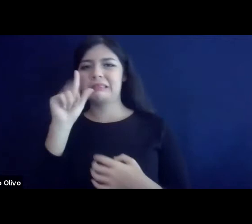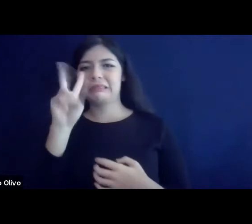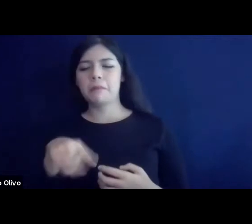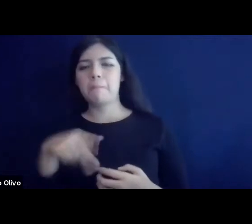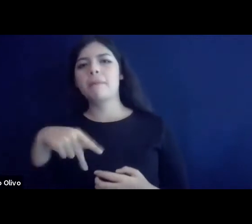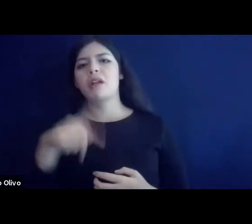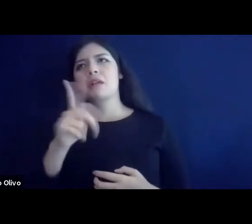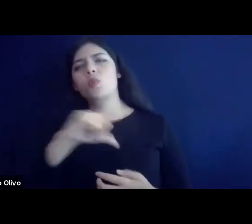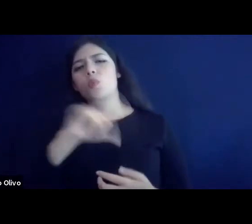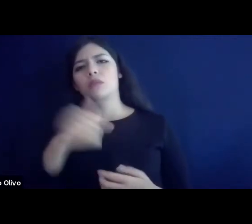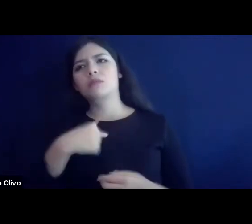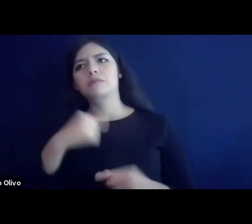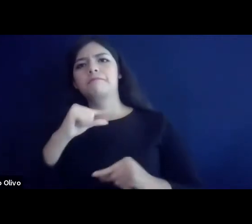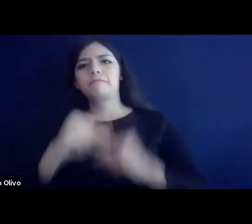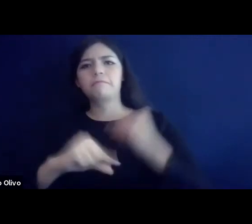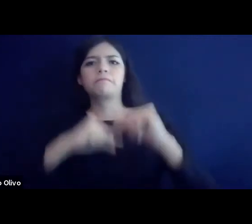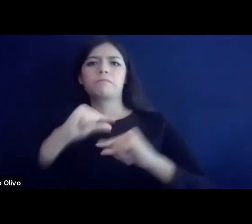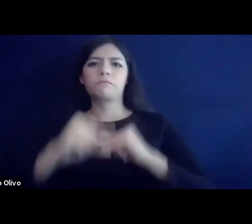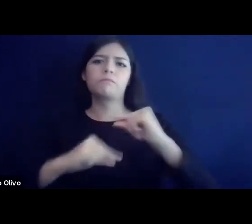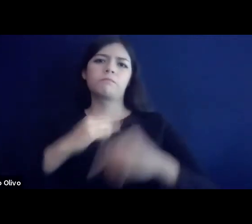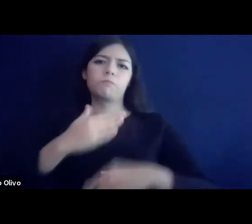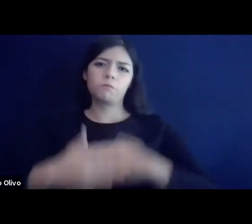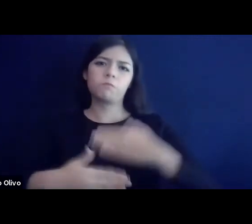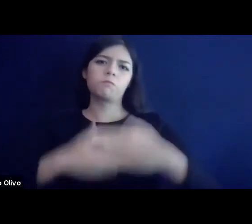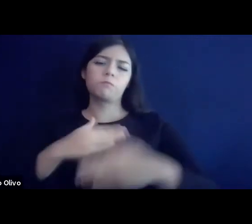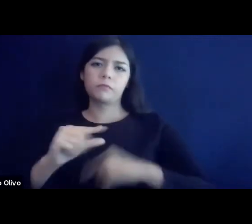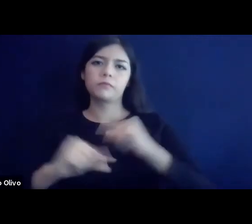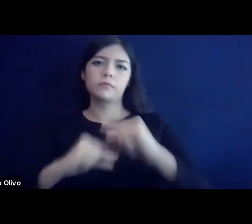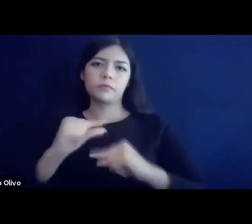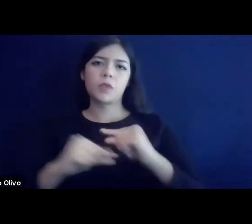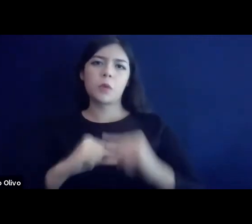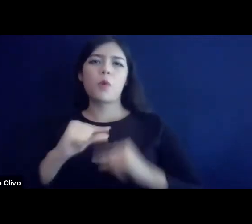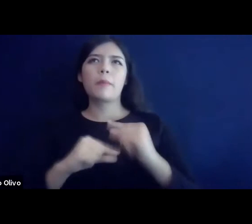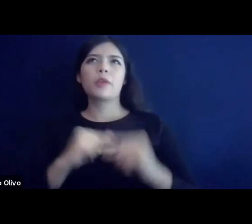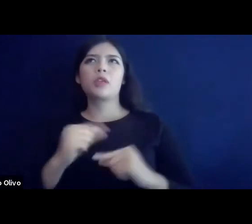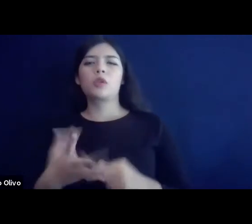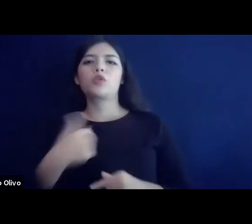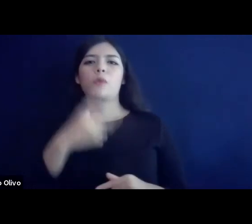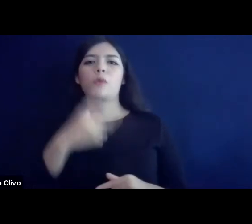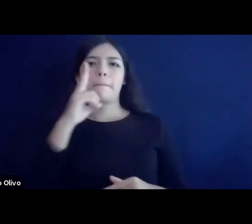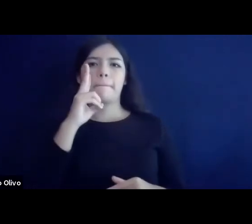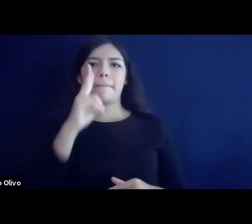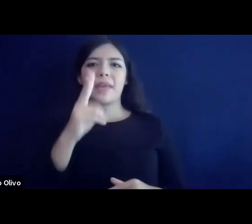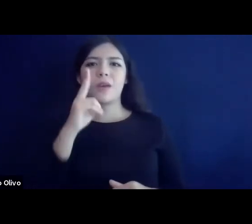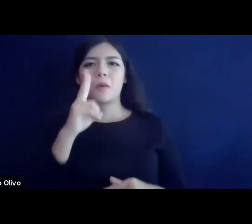cosas y vi que sí había influido el hecho de mi